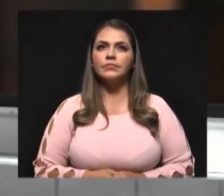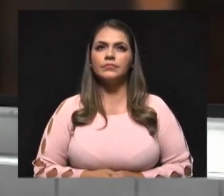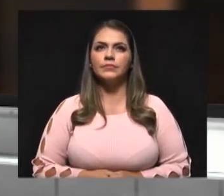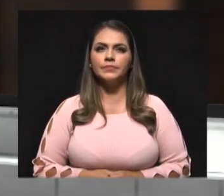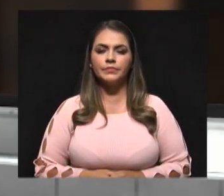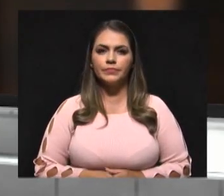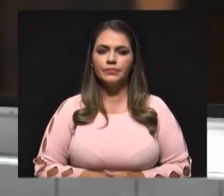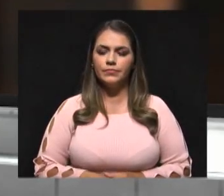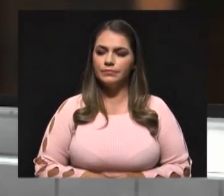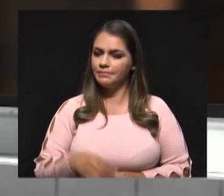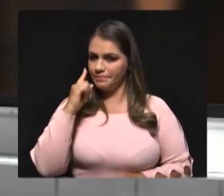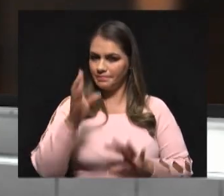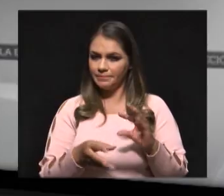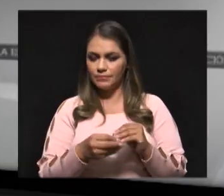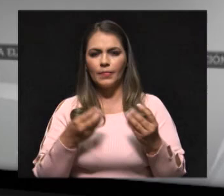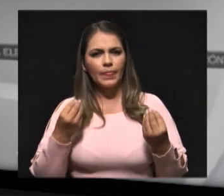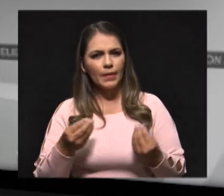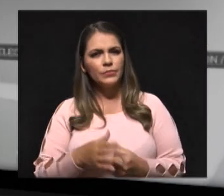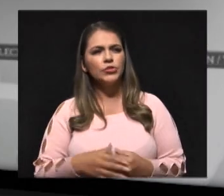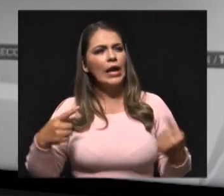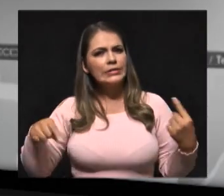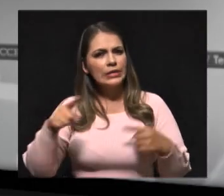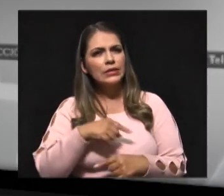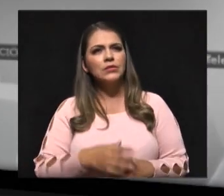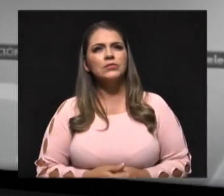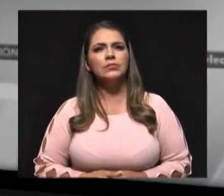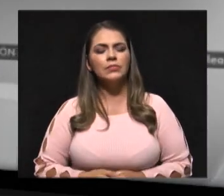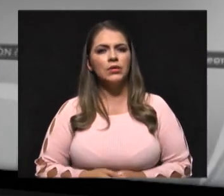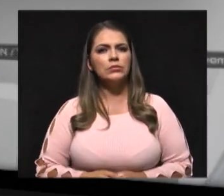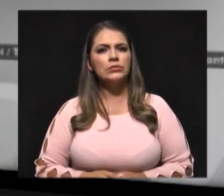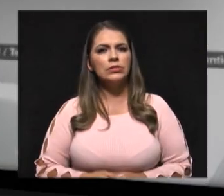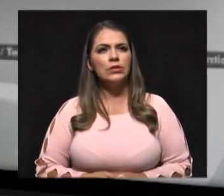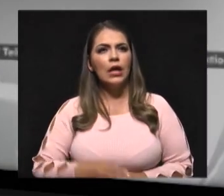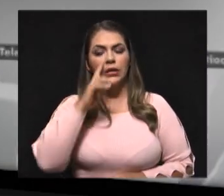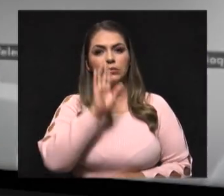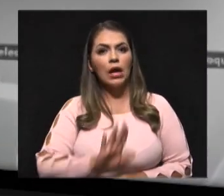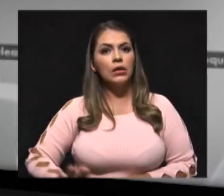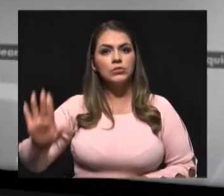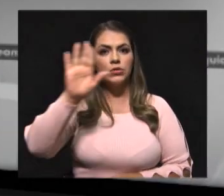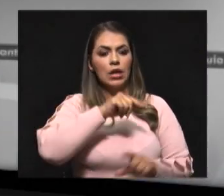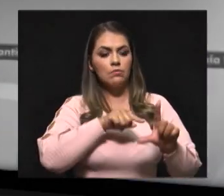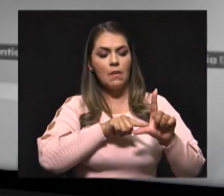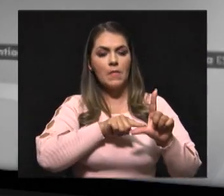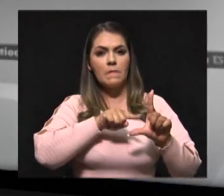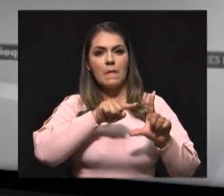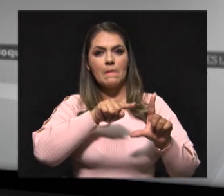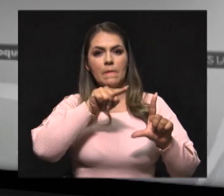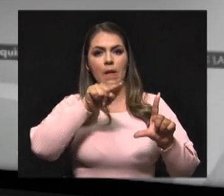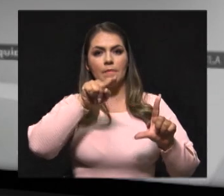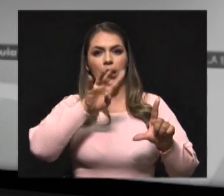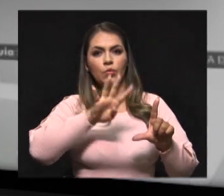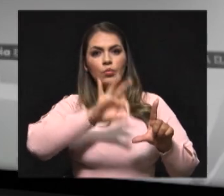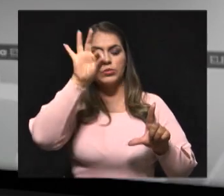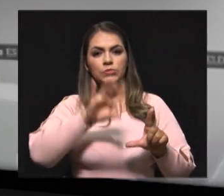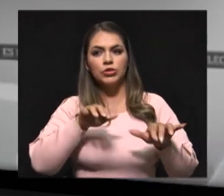también viana marion a los muchos los extranjeros en antioquia pero inclusive el movimiento nacional creció al 4 en visitantes de